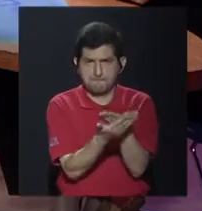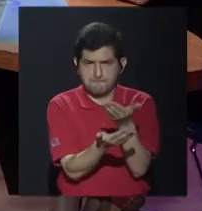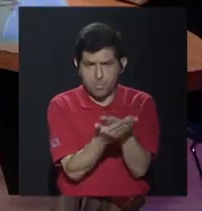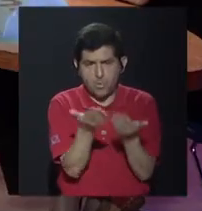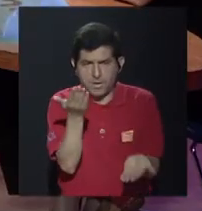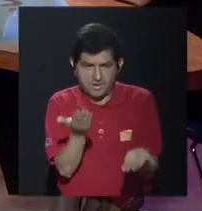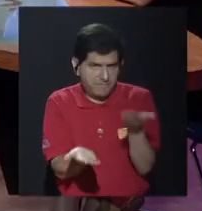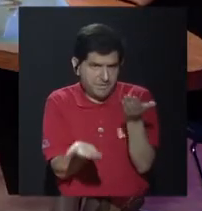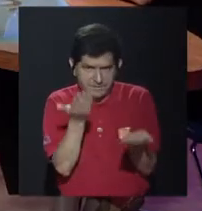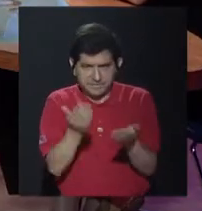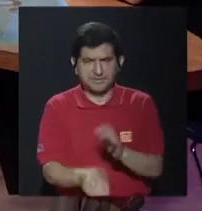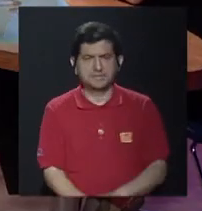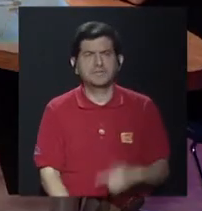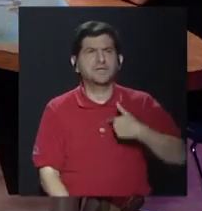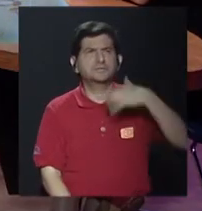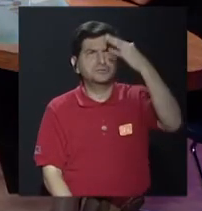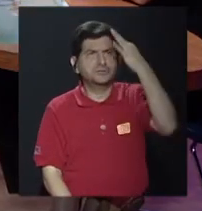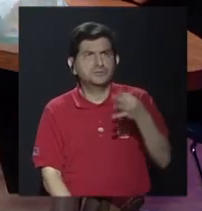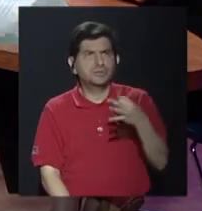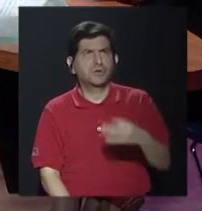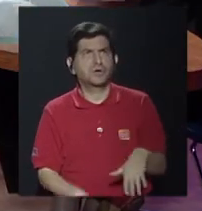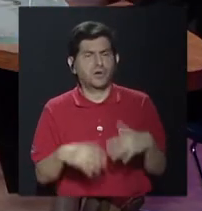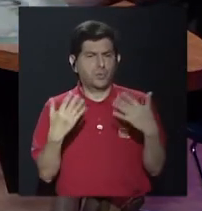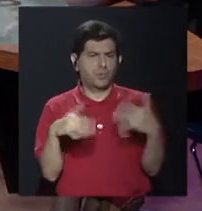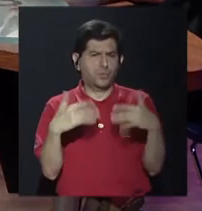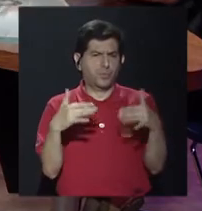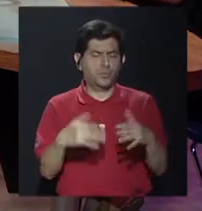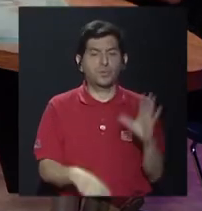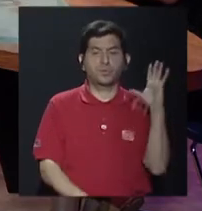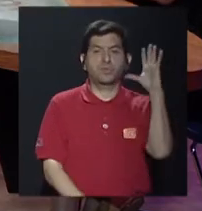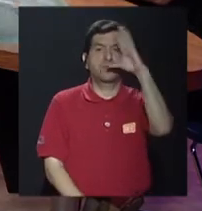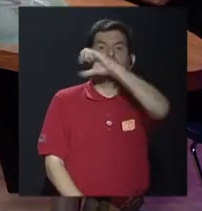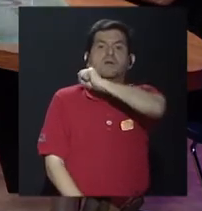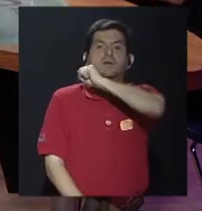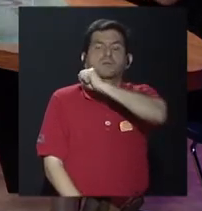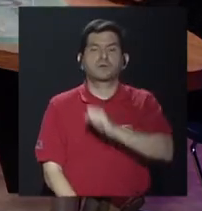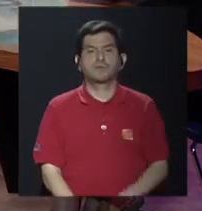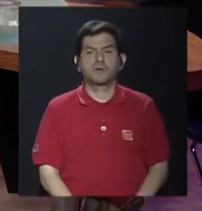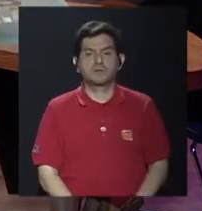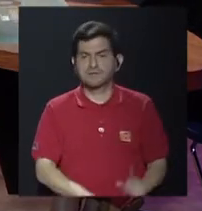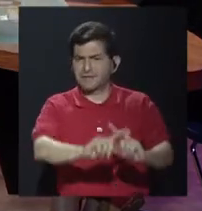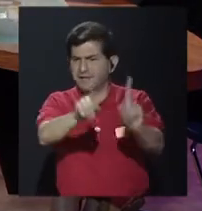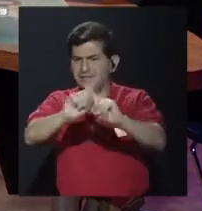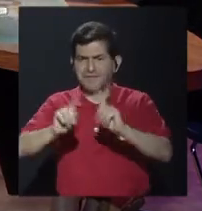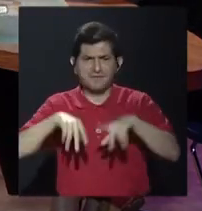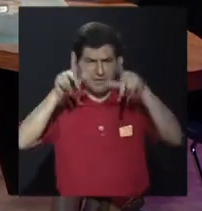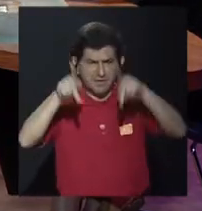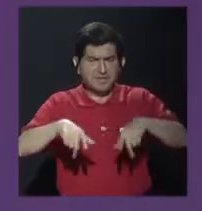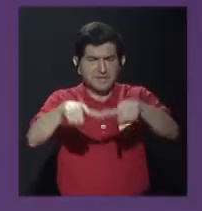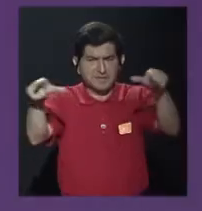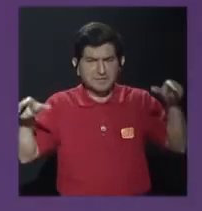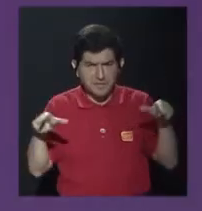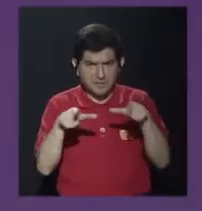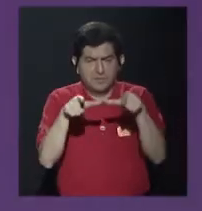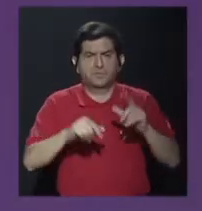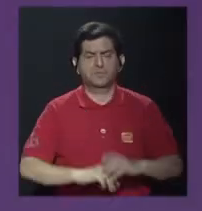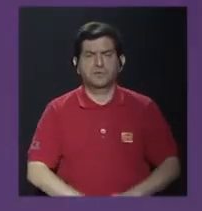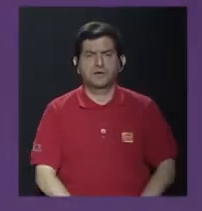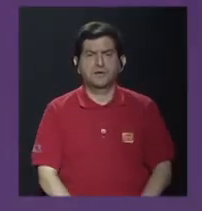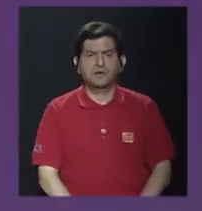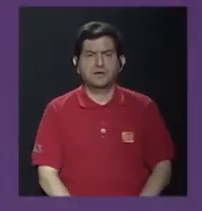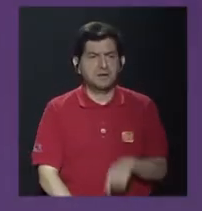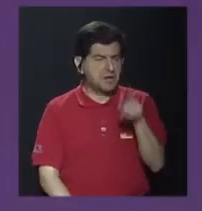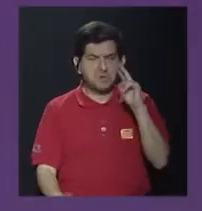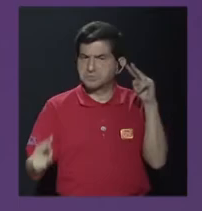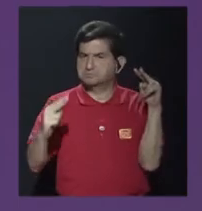digamos, que para mí fue como muy fuerte, fue darme cuenta que muchas de las personas que estaban allí no